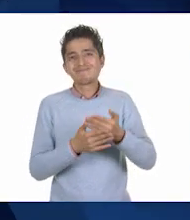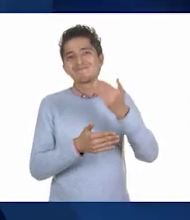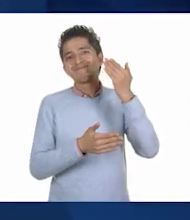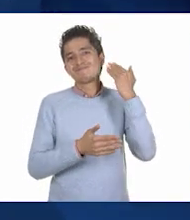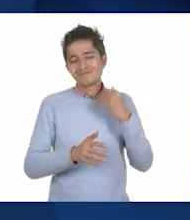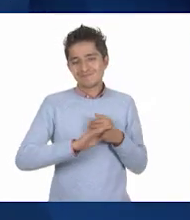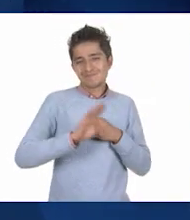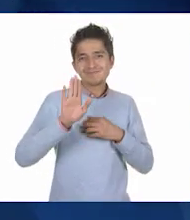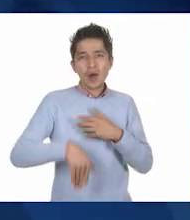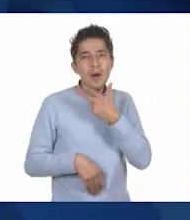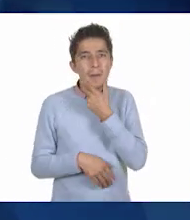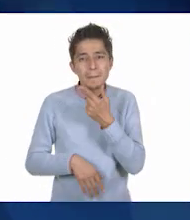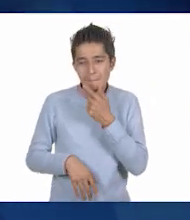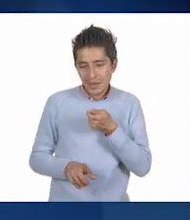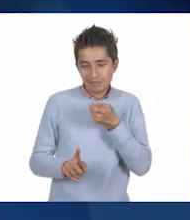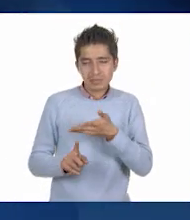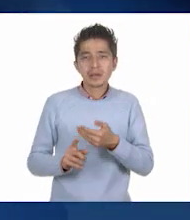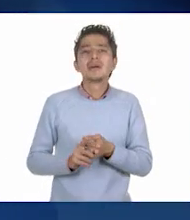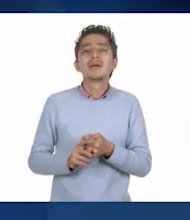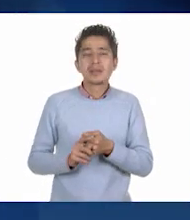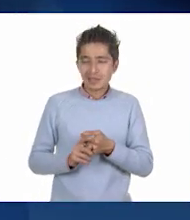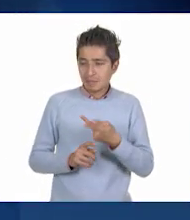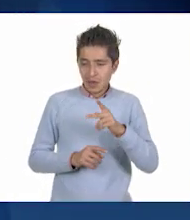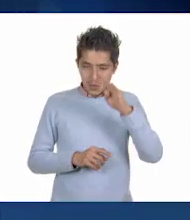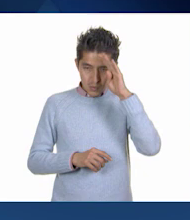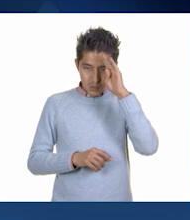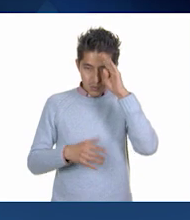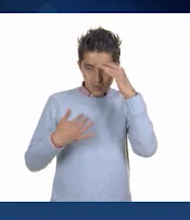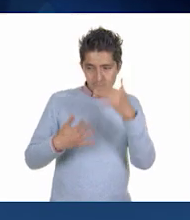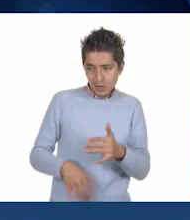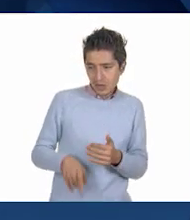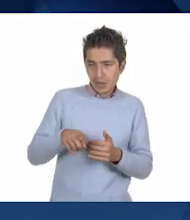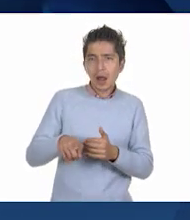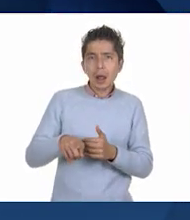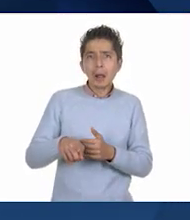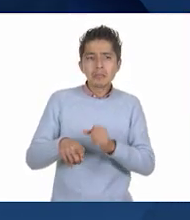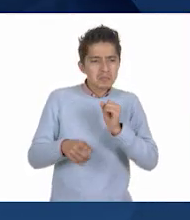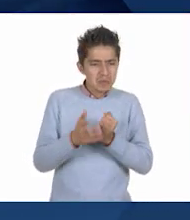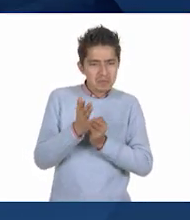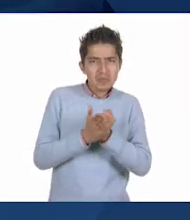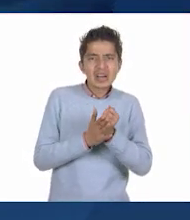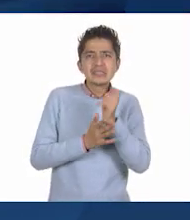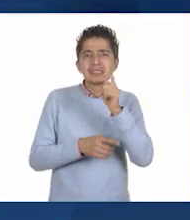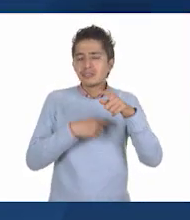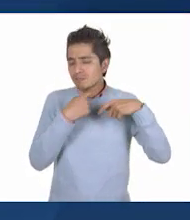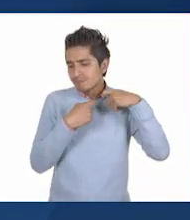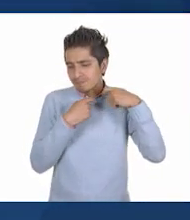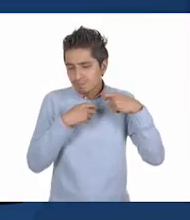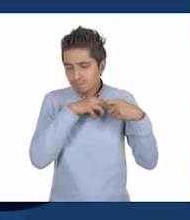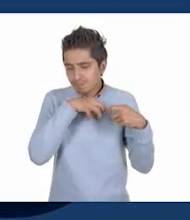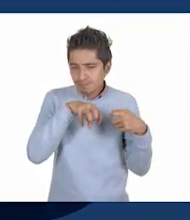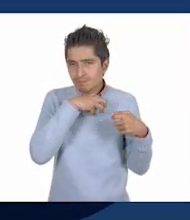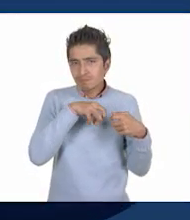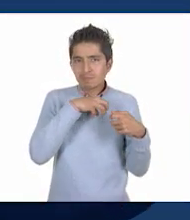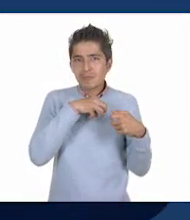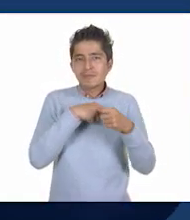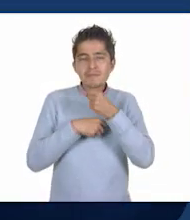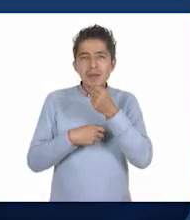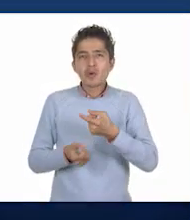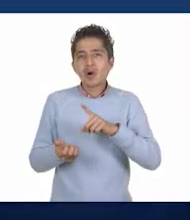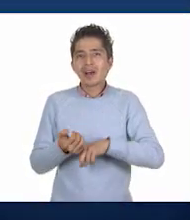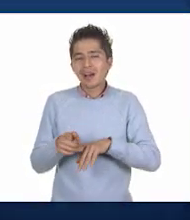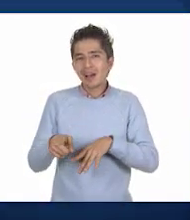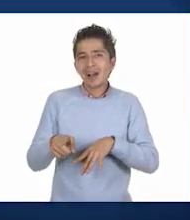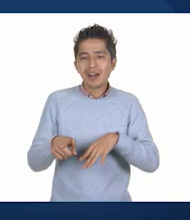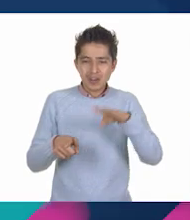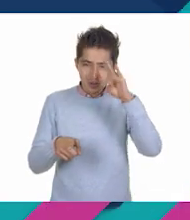del hombrecito, sin embargo tan grande que se ha atrevido a ponerle el cascabel al viejo y enorme